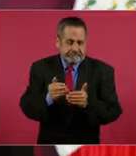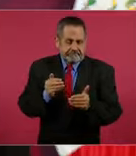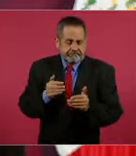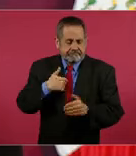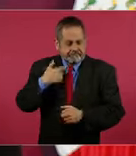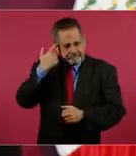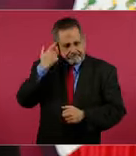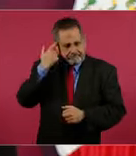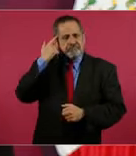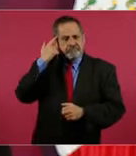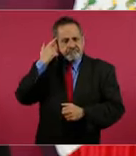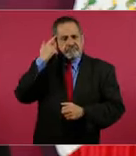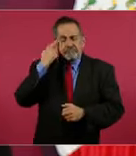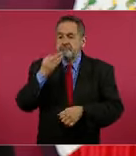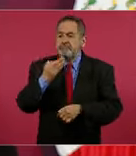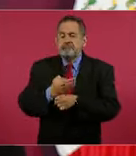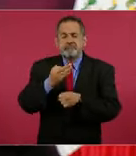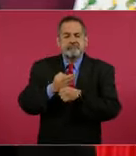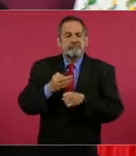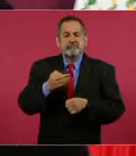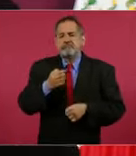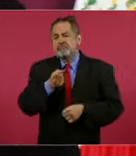El que hay